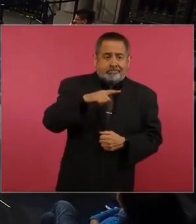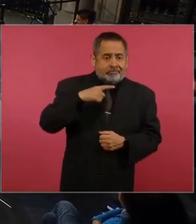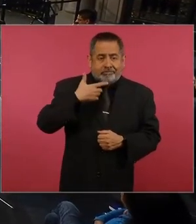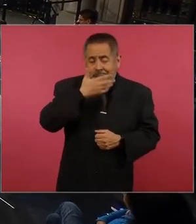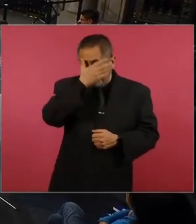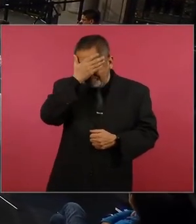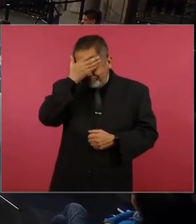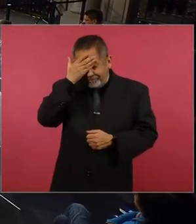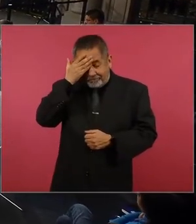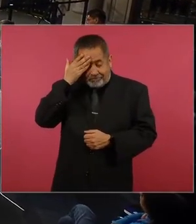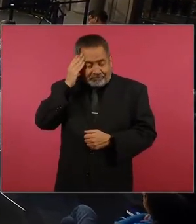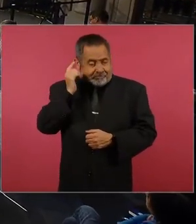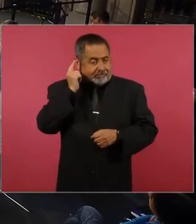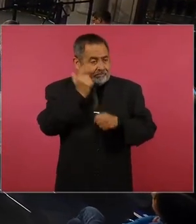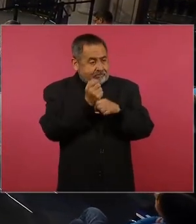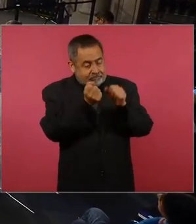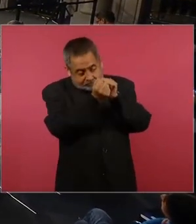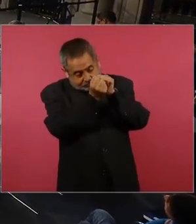ignoradas.